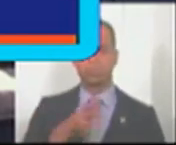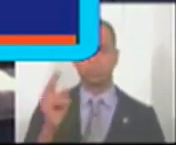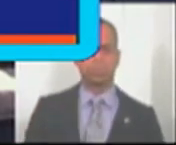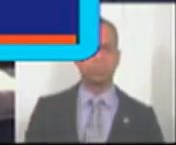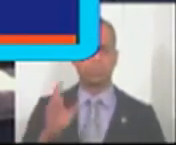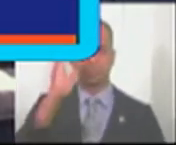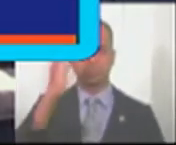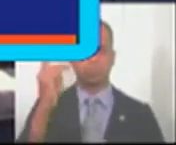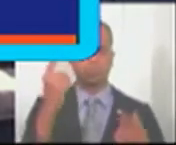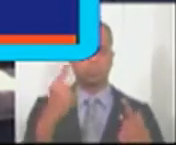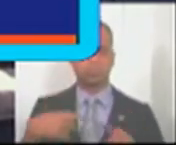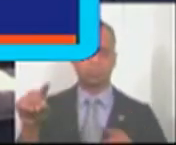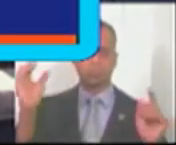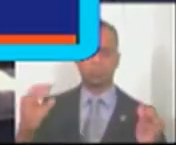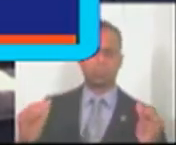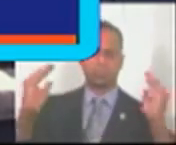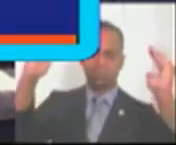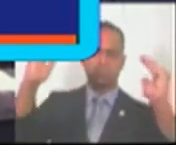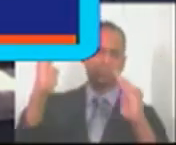llegaremos a la cima.